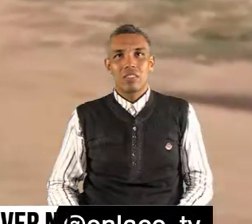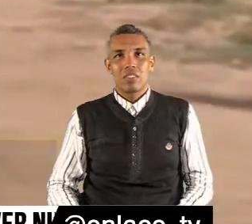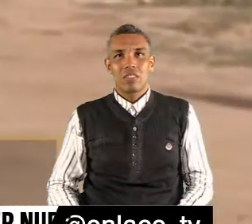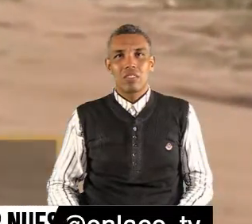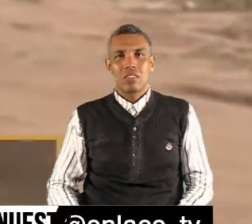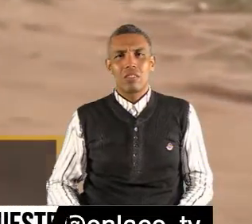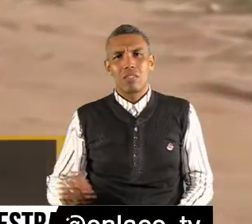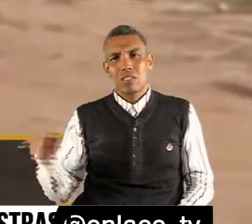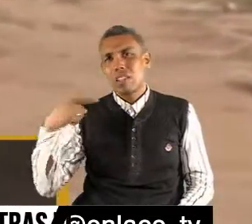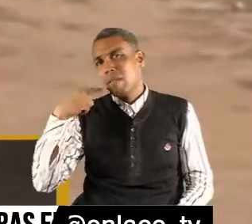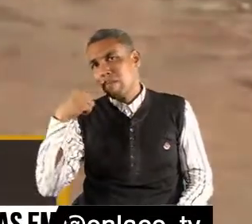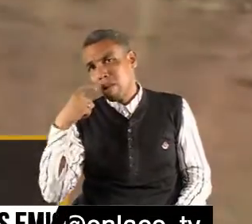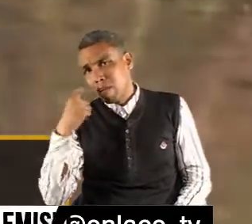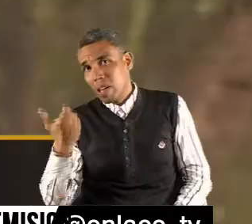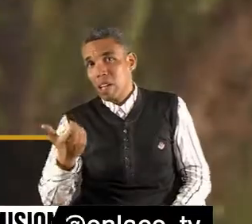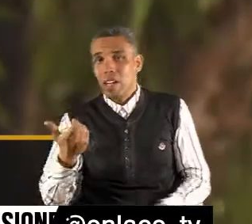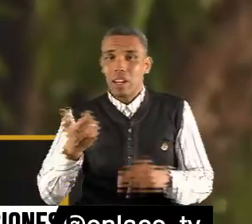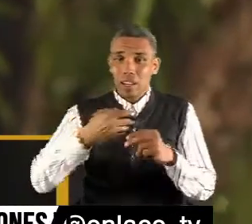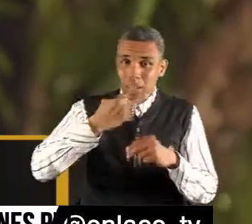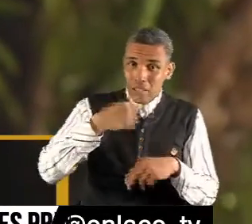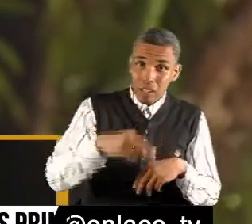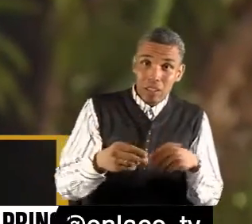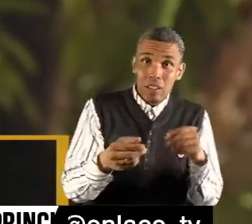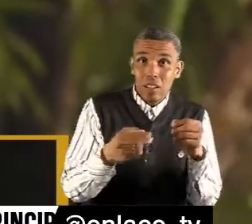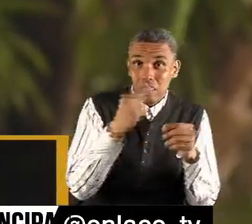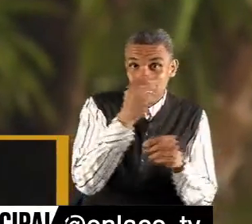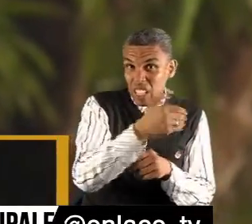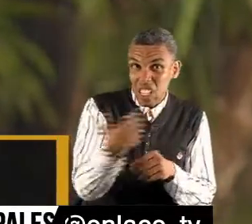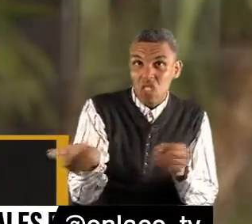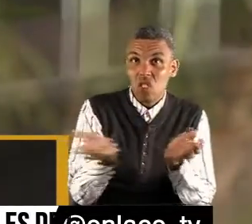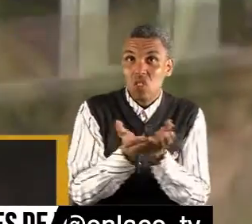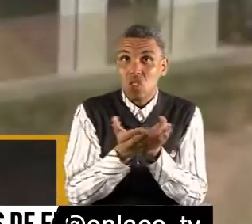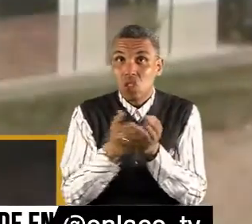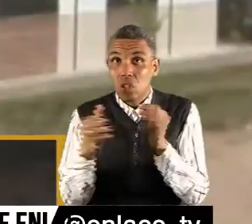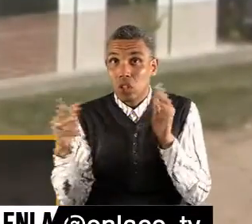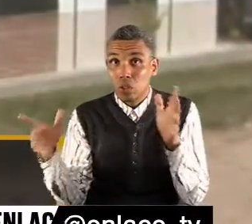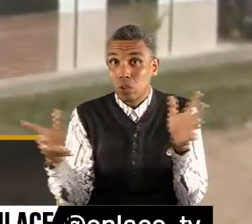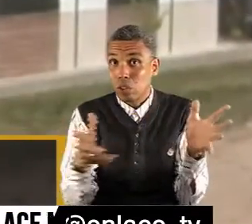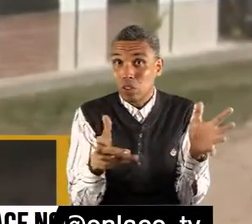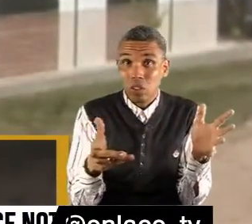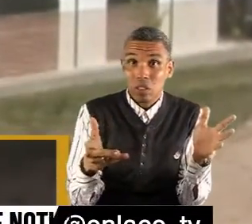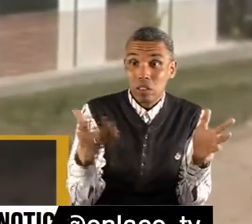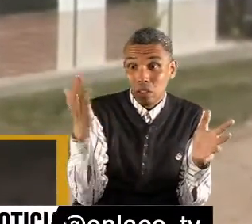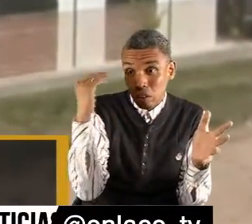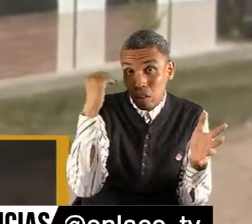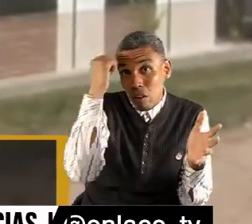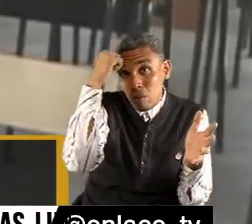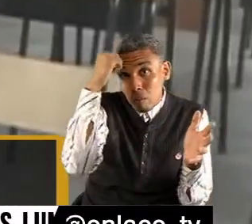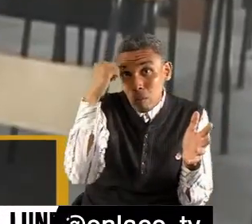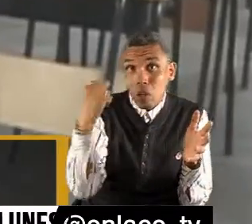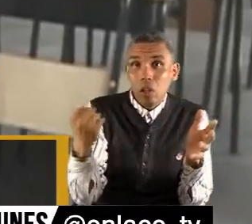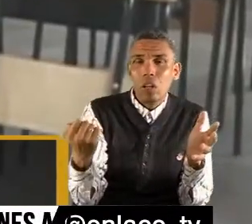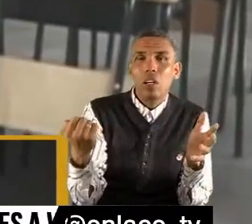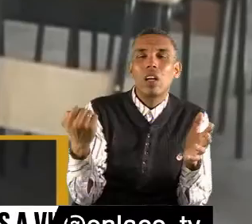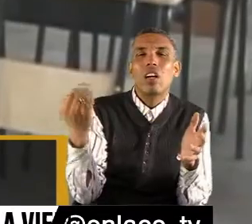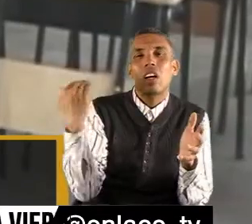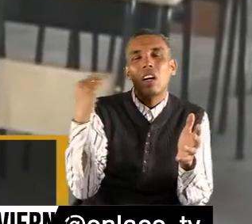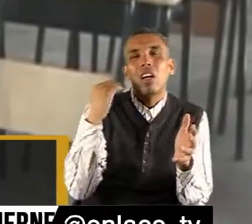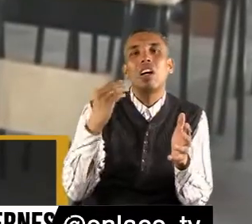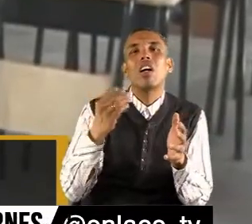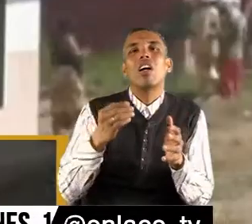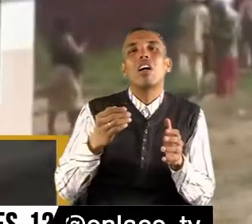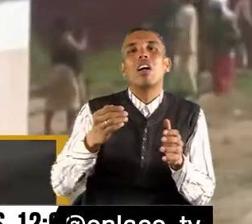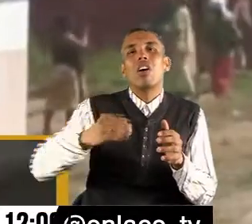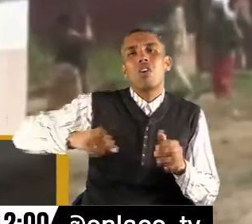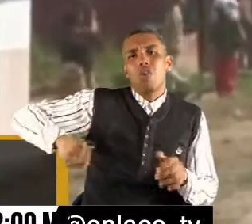criatura es un dolor difícil de resistir. Es lo que le ocurre a Fernando, el hombre que como profesor creó la escuela del barrio Caminos de San